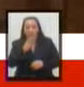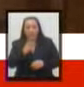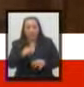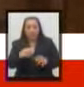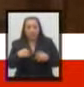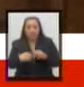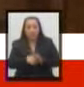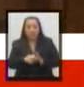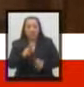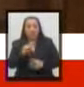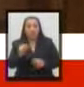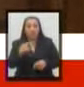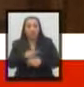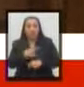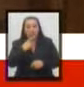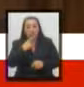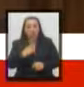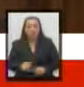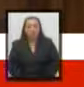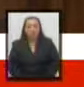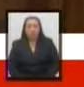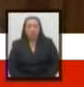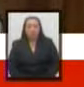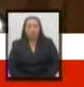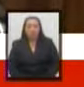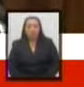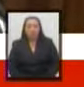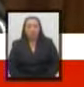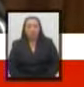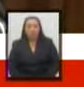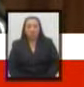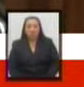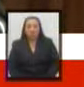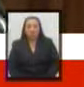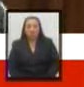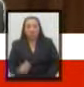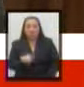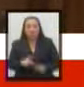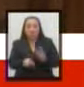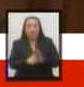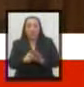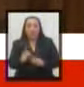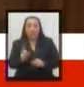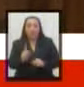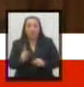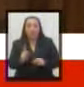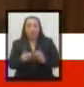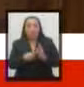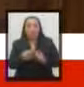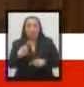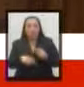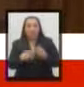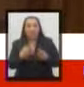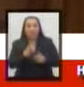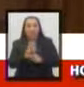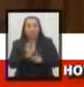tienen la ley de violencia contra la mujer. Ah, bueno, nosotros la sacamos como ley de bancadas. No, la volvimos no querellable, volvimos el acoso